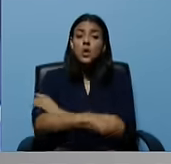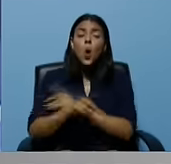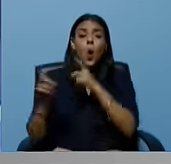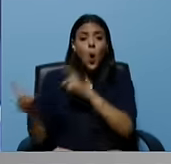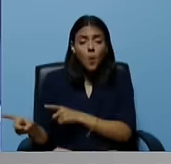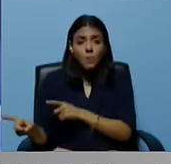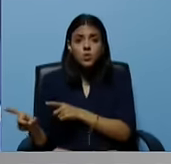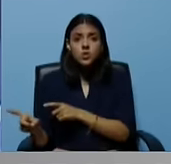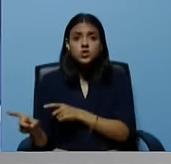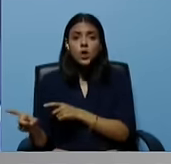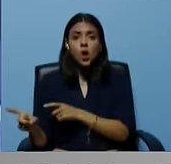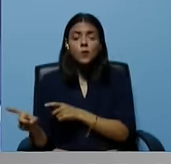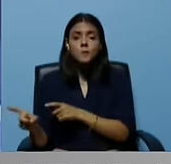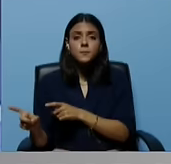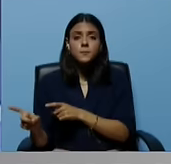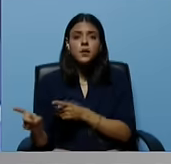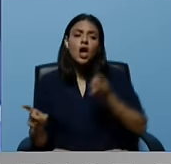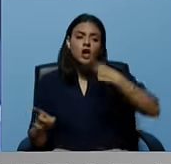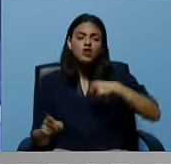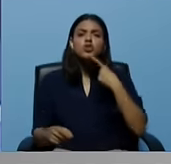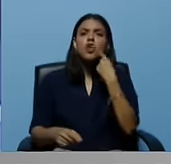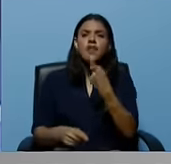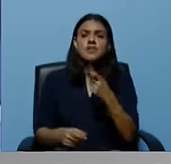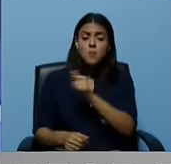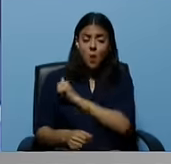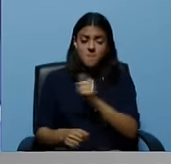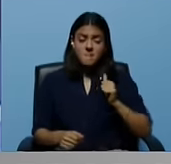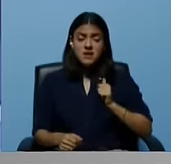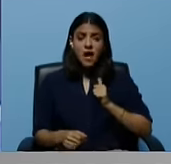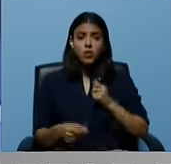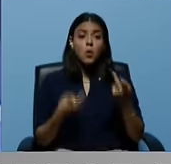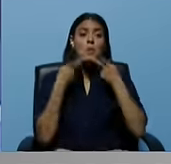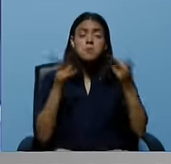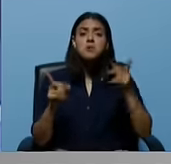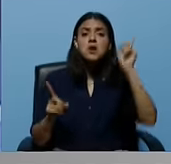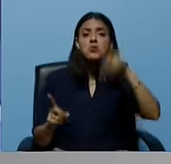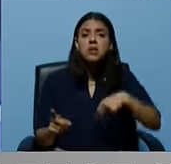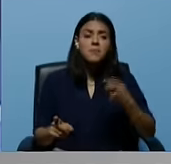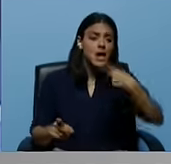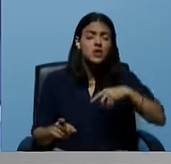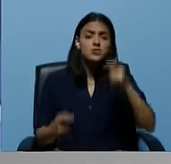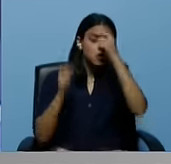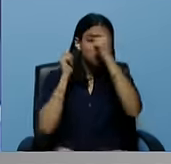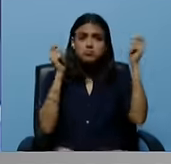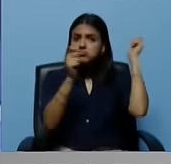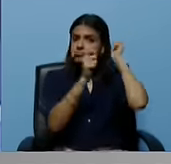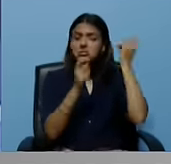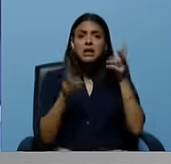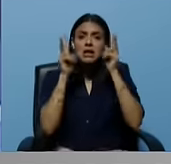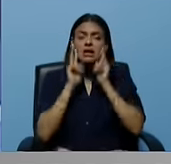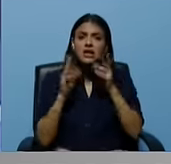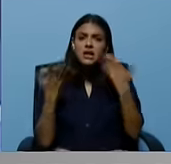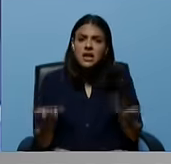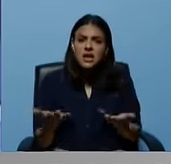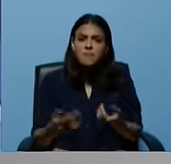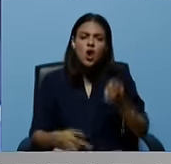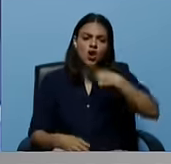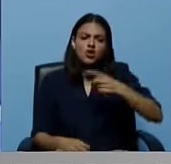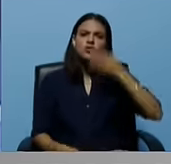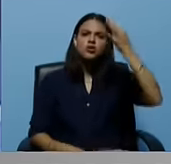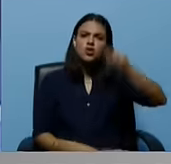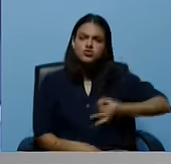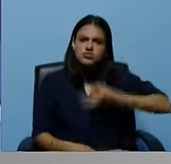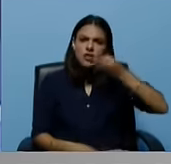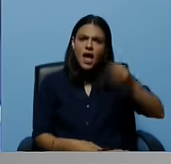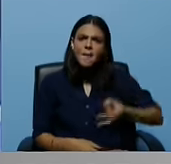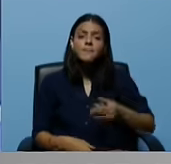venezolana, lo que decimos en privado, lo decimos en público. Es más, siempre ha sido una constante